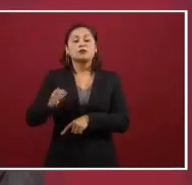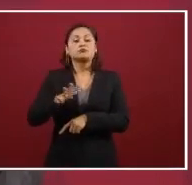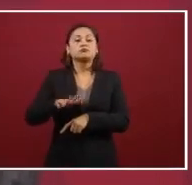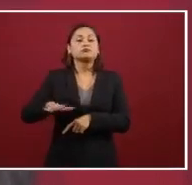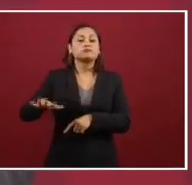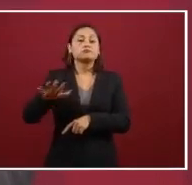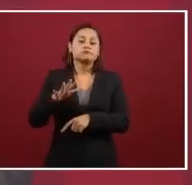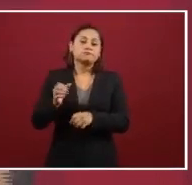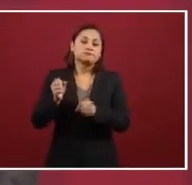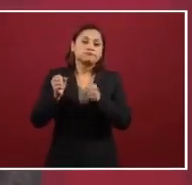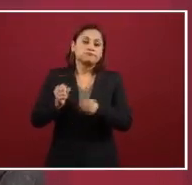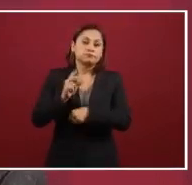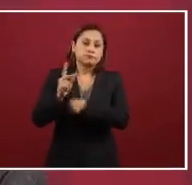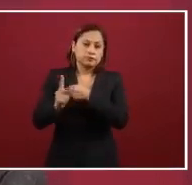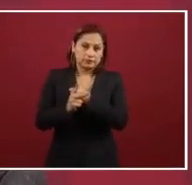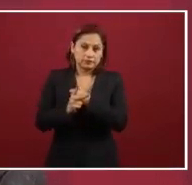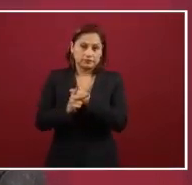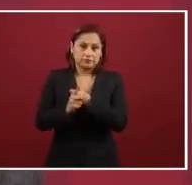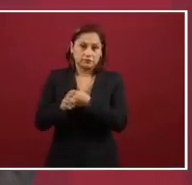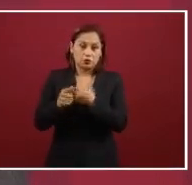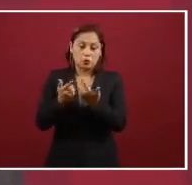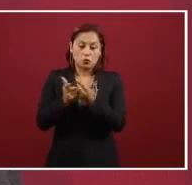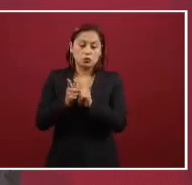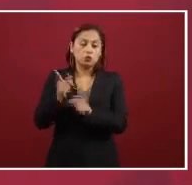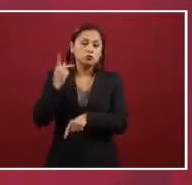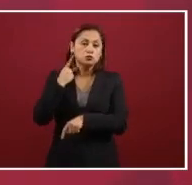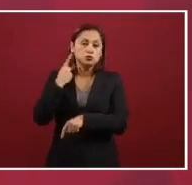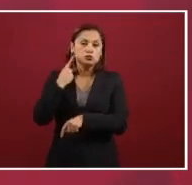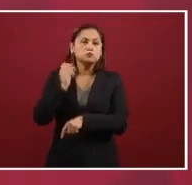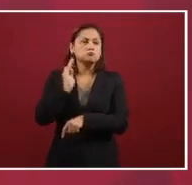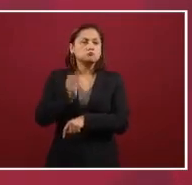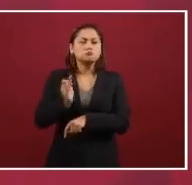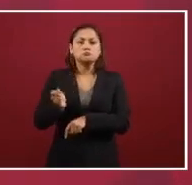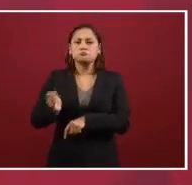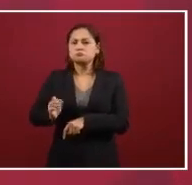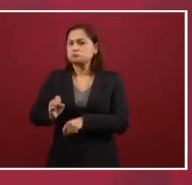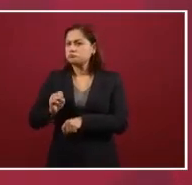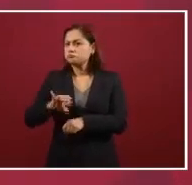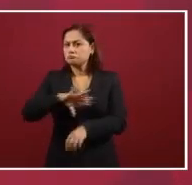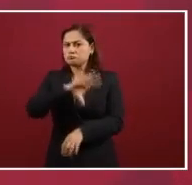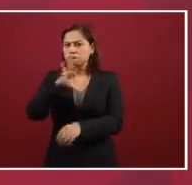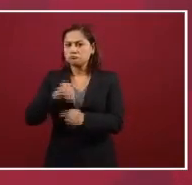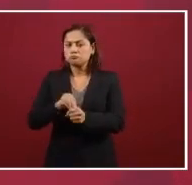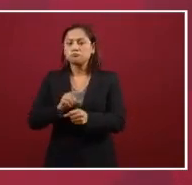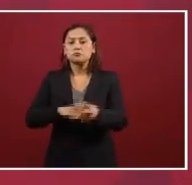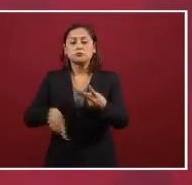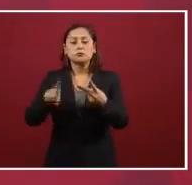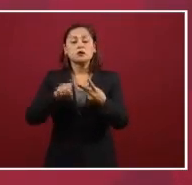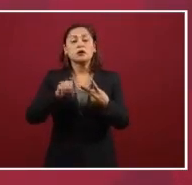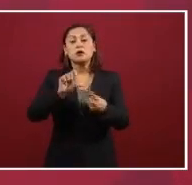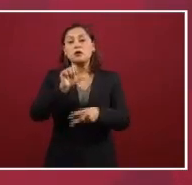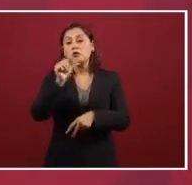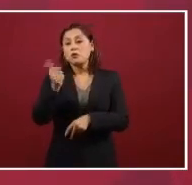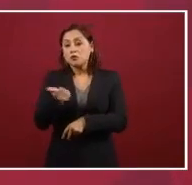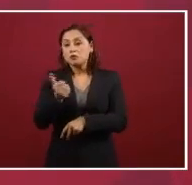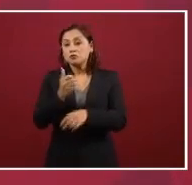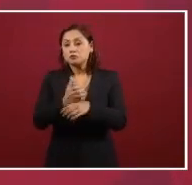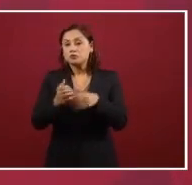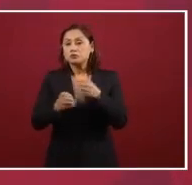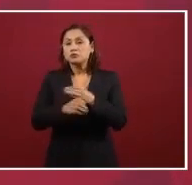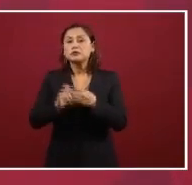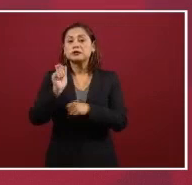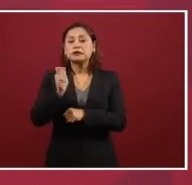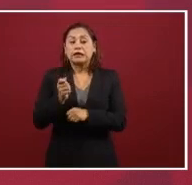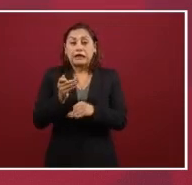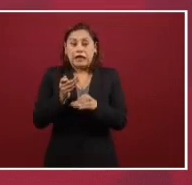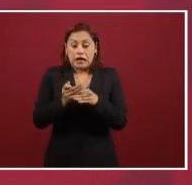fuerzas políticas, ninguna fuerza política está en contra de eso. Y el otro punto de referencia es que la solución del